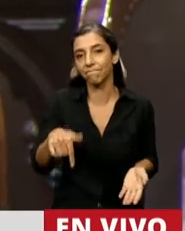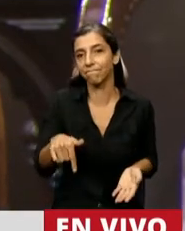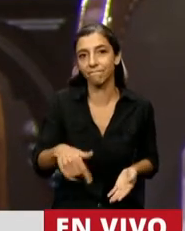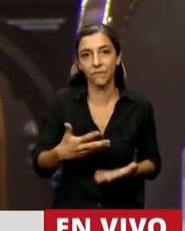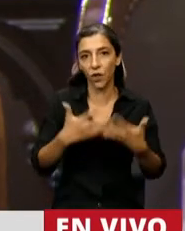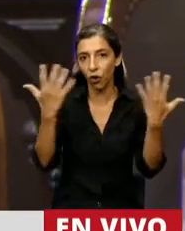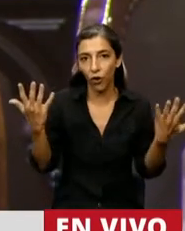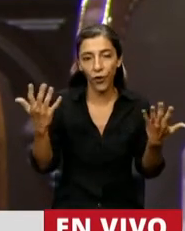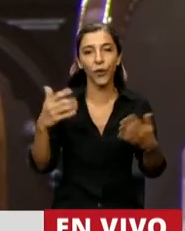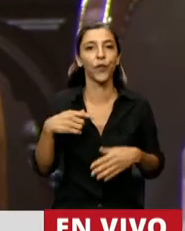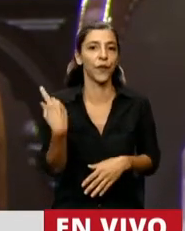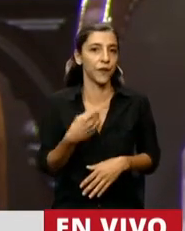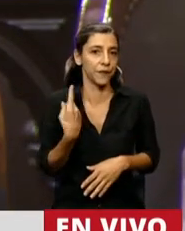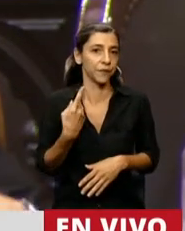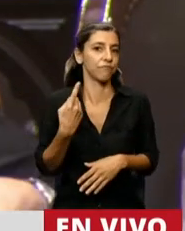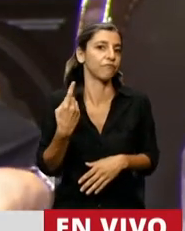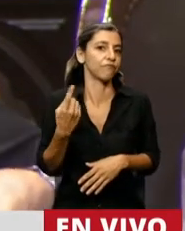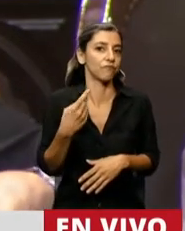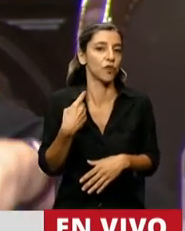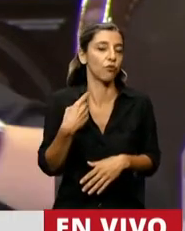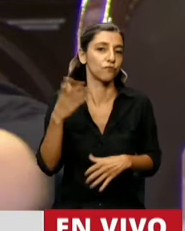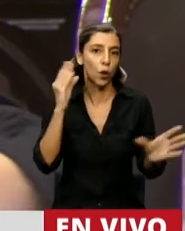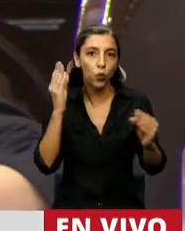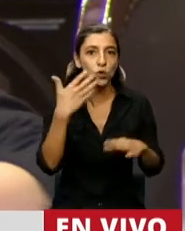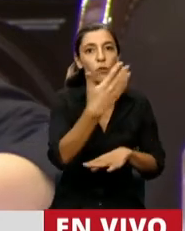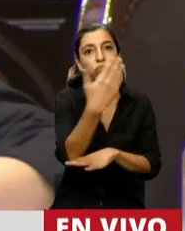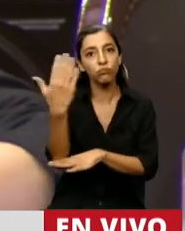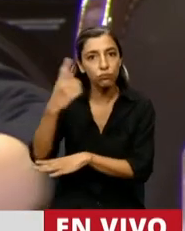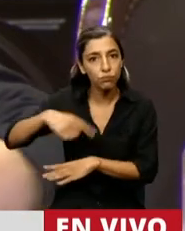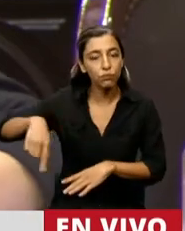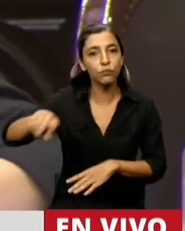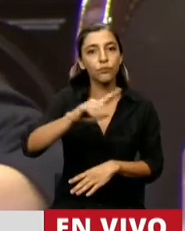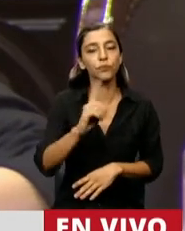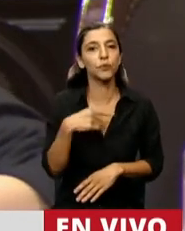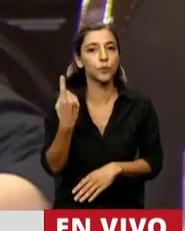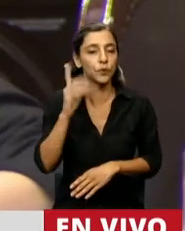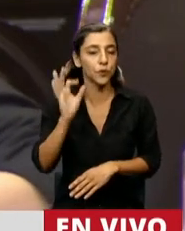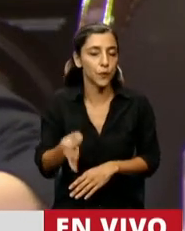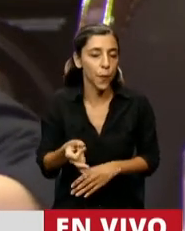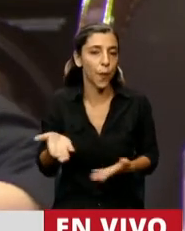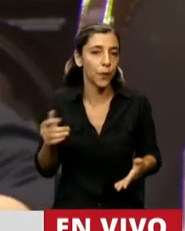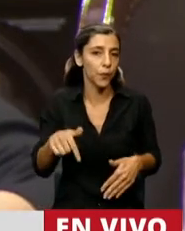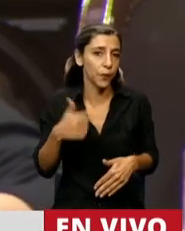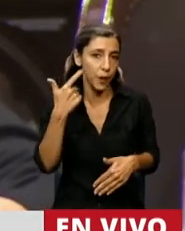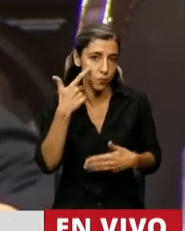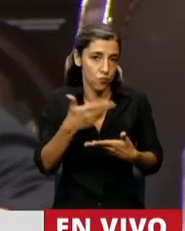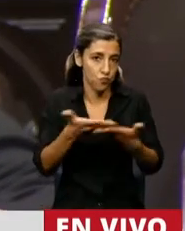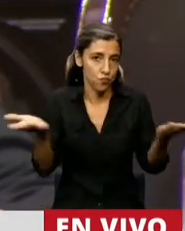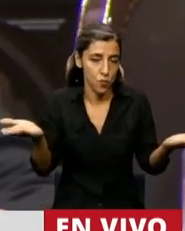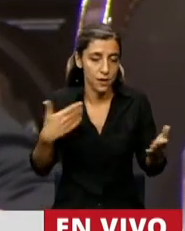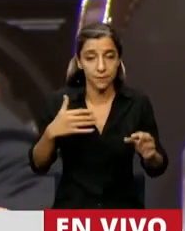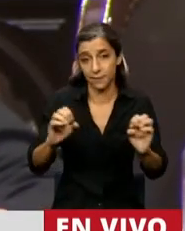en este día y en estas alocuciones que estamos escuchando, queda una vez más bien claro